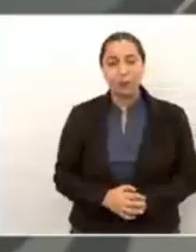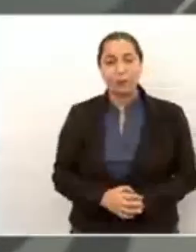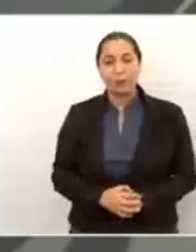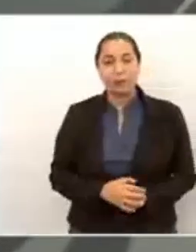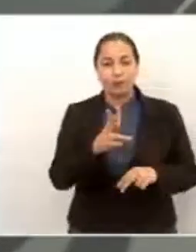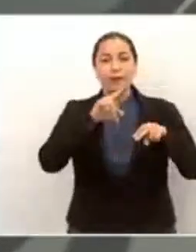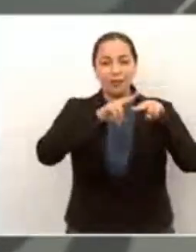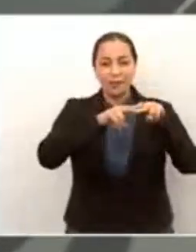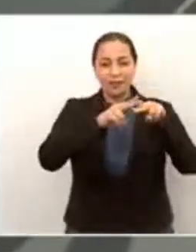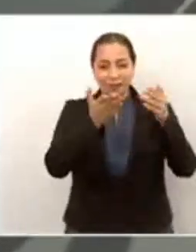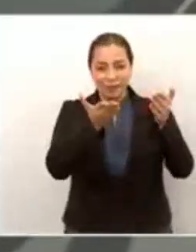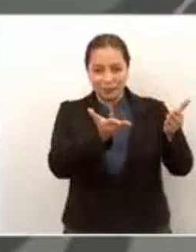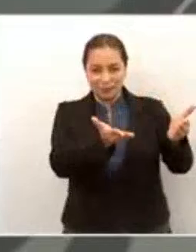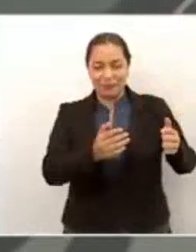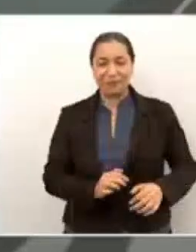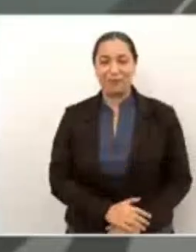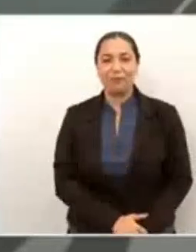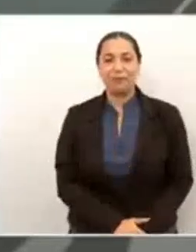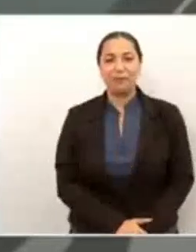siéntense.